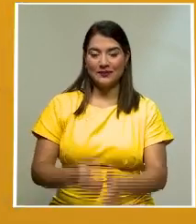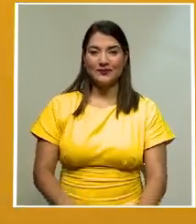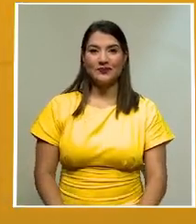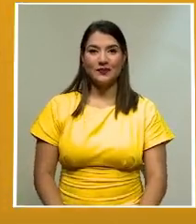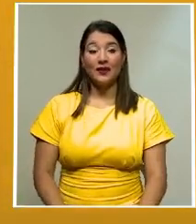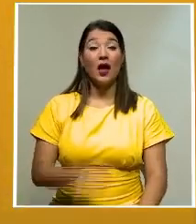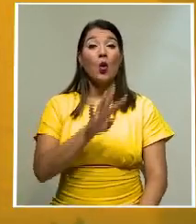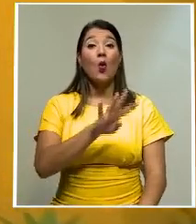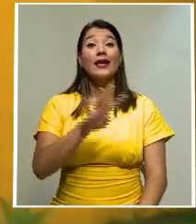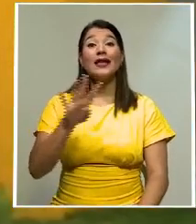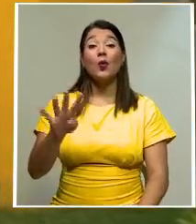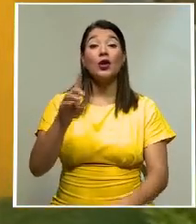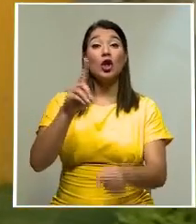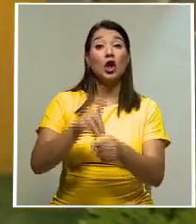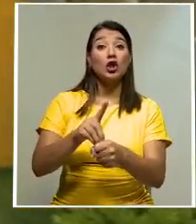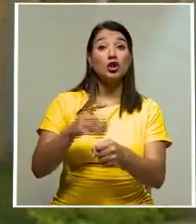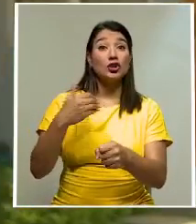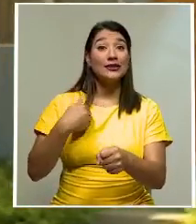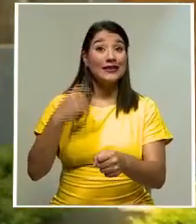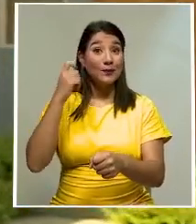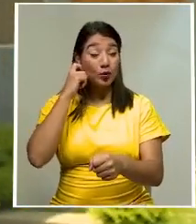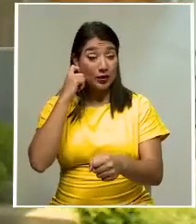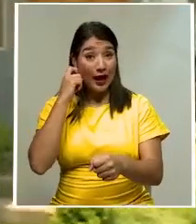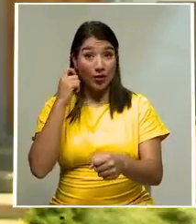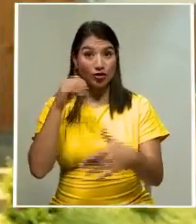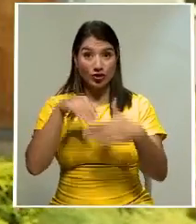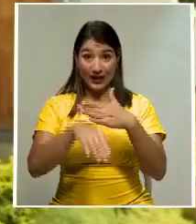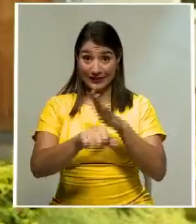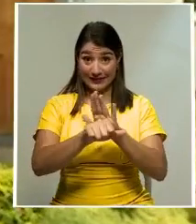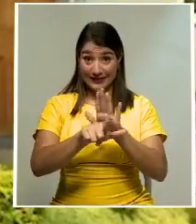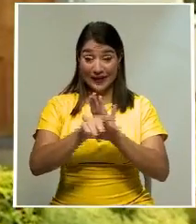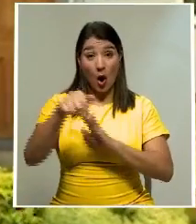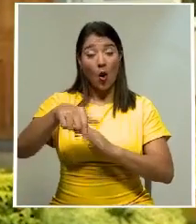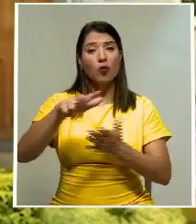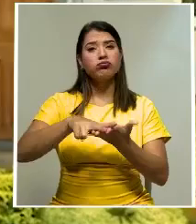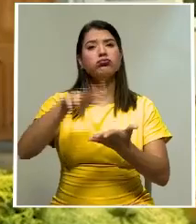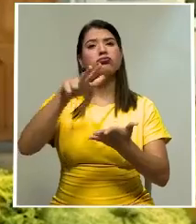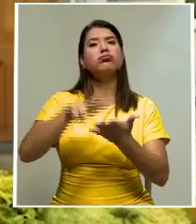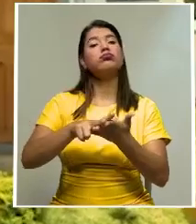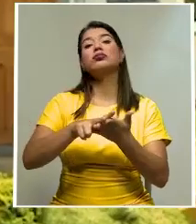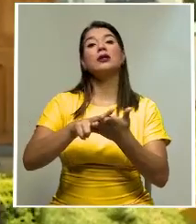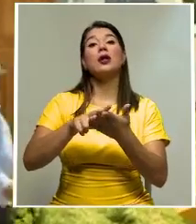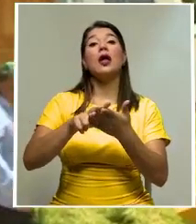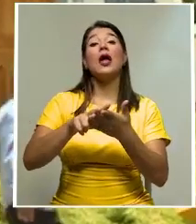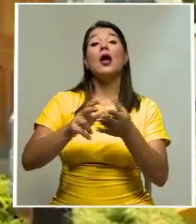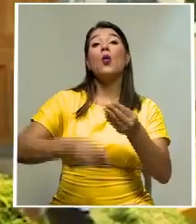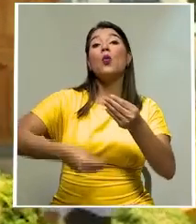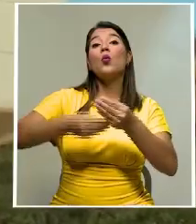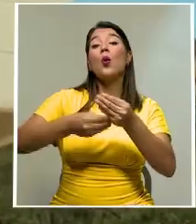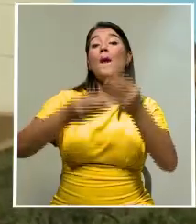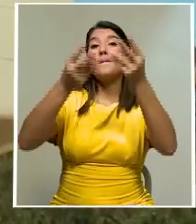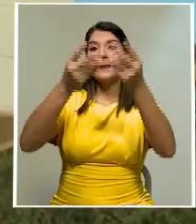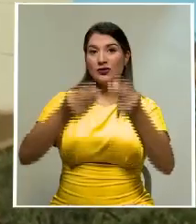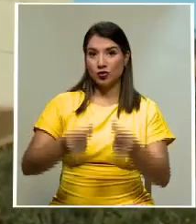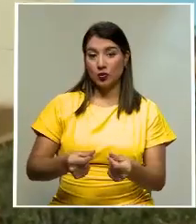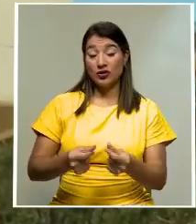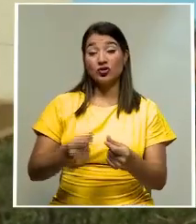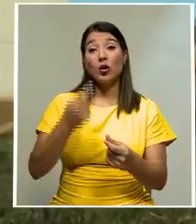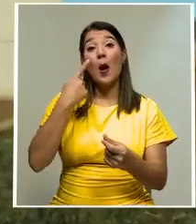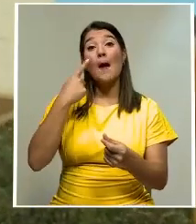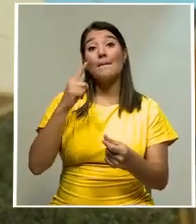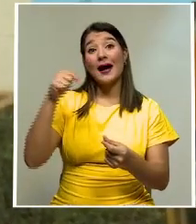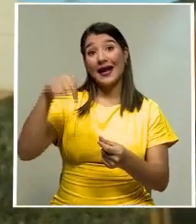44 diputadas y diputados de la República aprobaron una modificación presupuestaria del presupuesto del